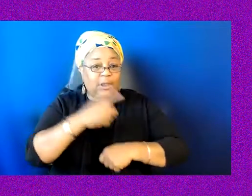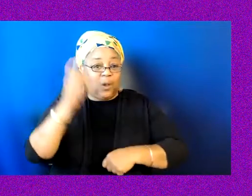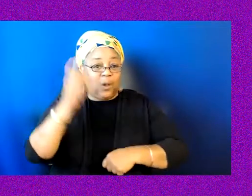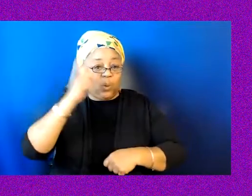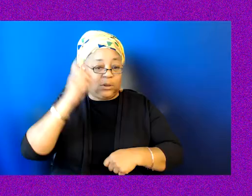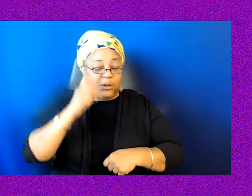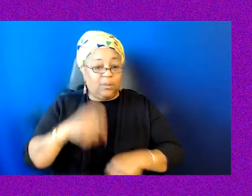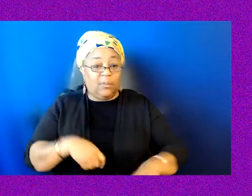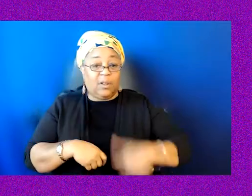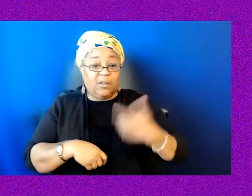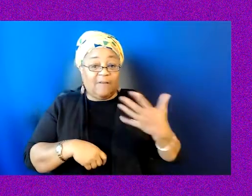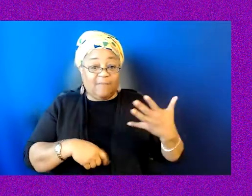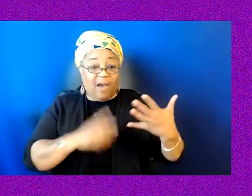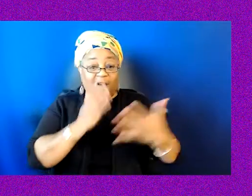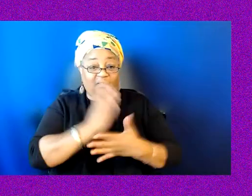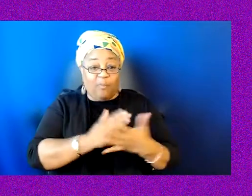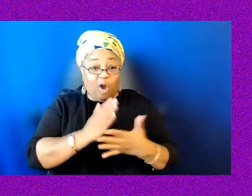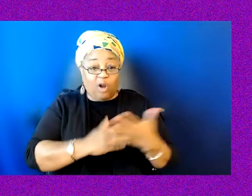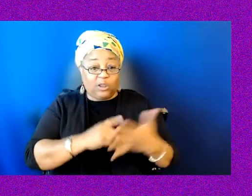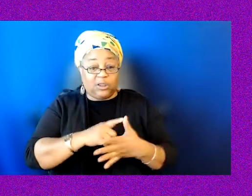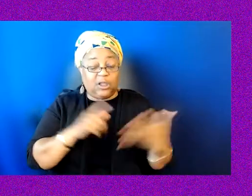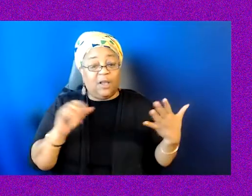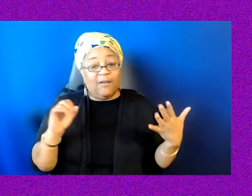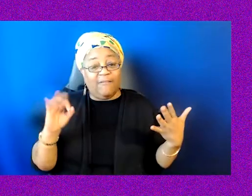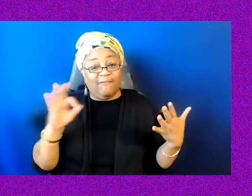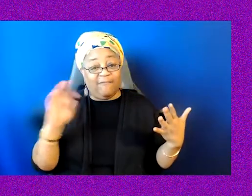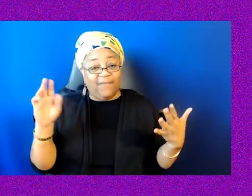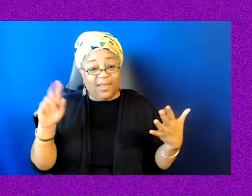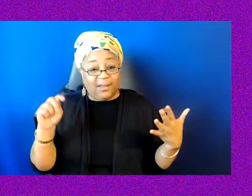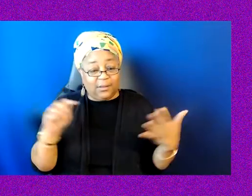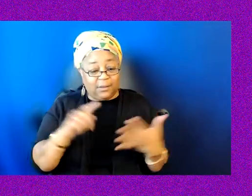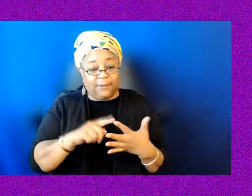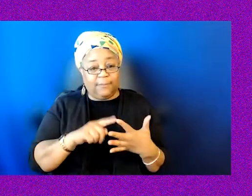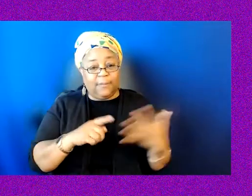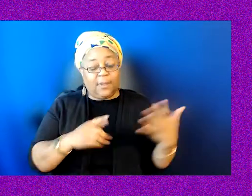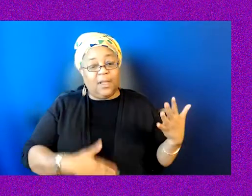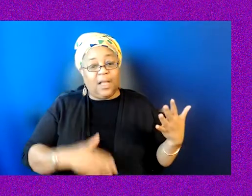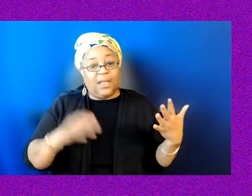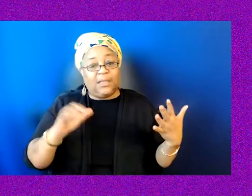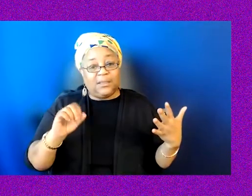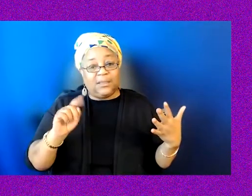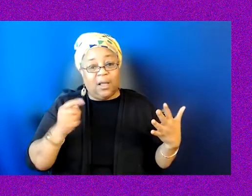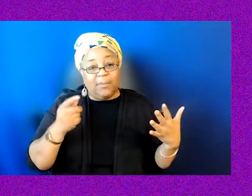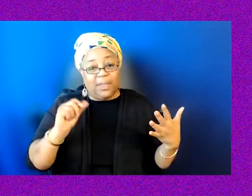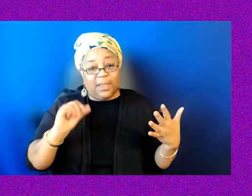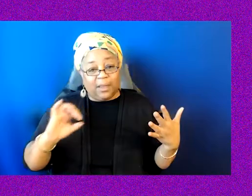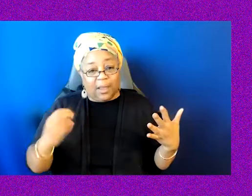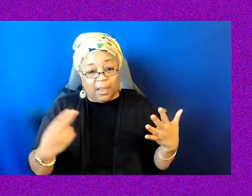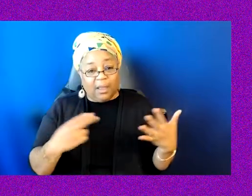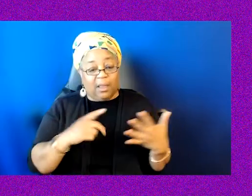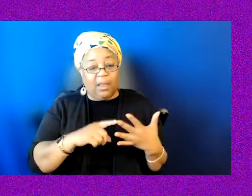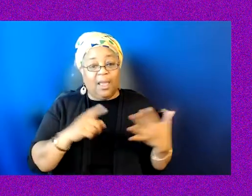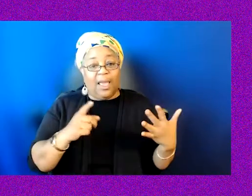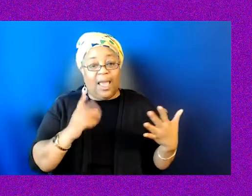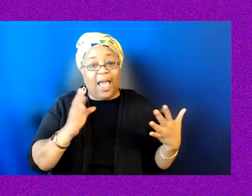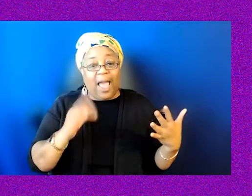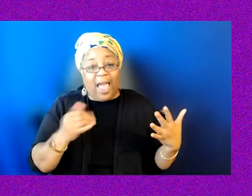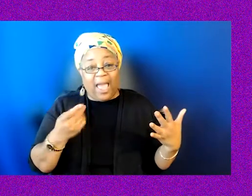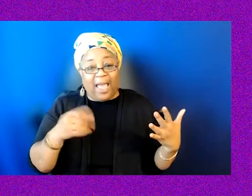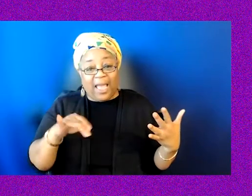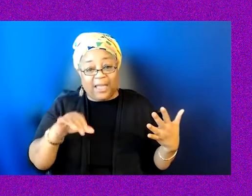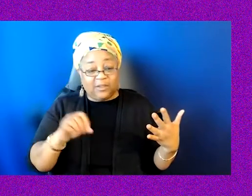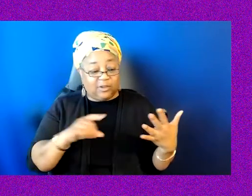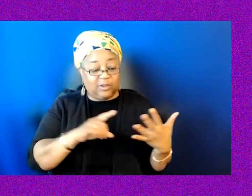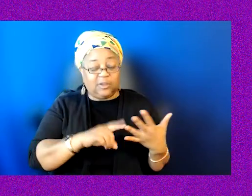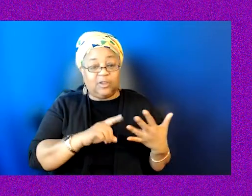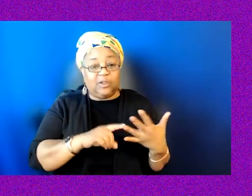y su protección y sabiduría. Las partes del cuerpo serían sus pies, su estómago, sus manos, su corazón